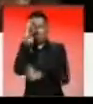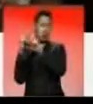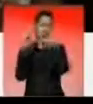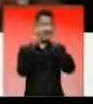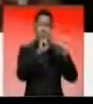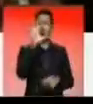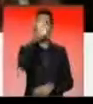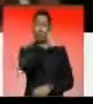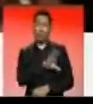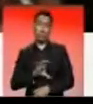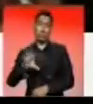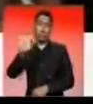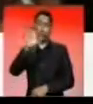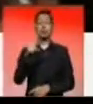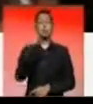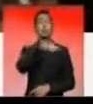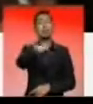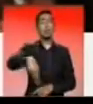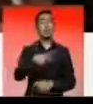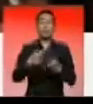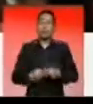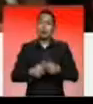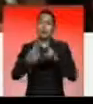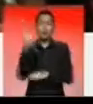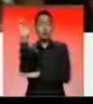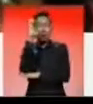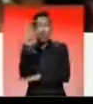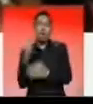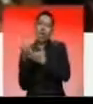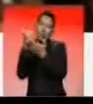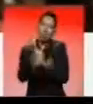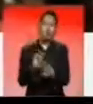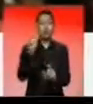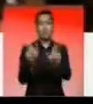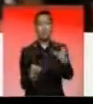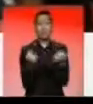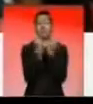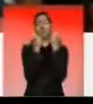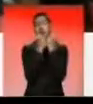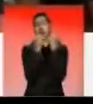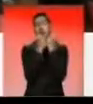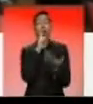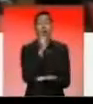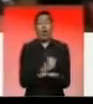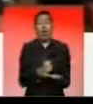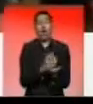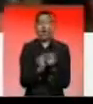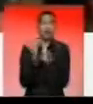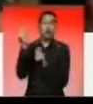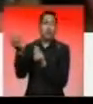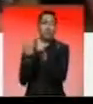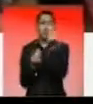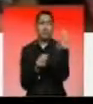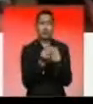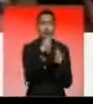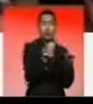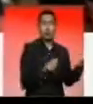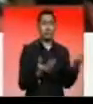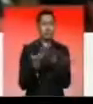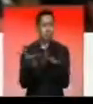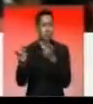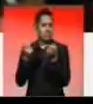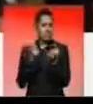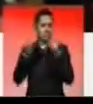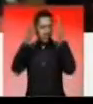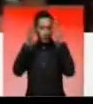provincias vecinas están activando procedimientos de emergencia por si acaso en el Oro no se pueda enfrentar el problema en las